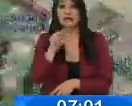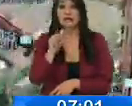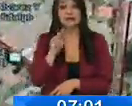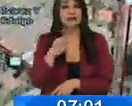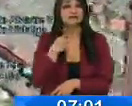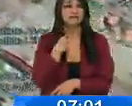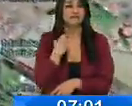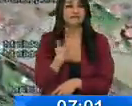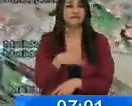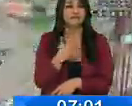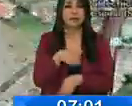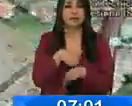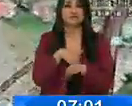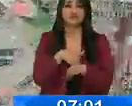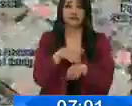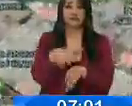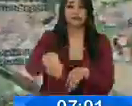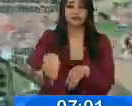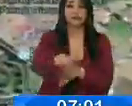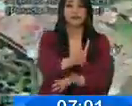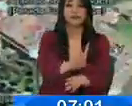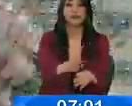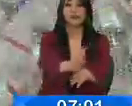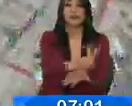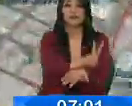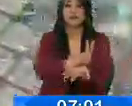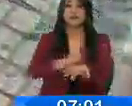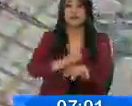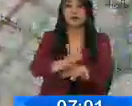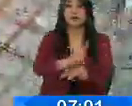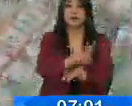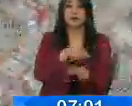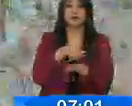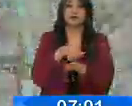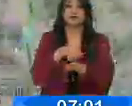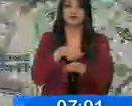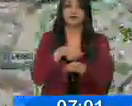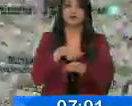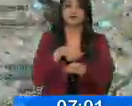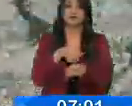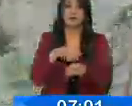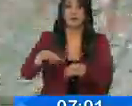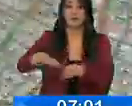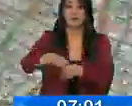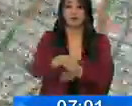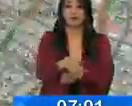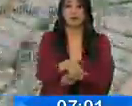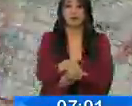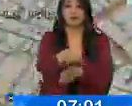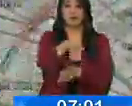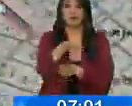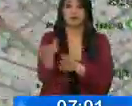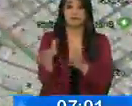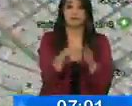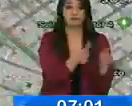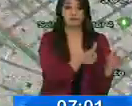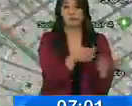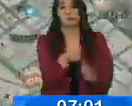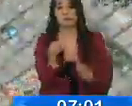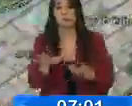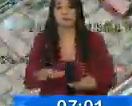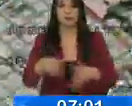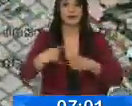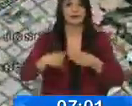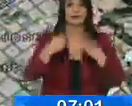muchas partes, Redondel de Villaflora está con alta densidad de tráfico. Si vamos divisando el resto de la ciudad de Quito, ahí podemos mirar